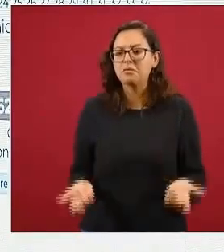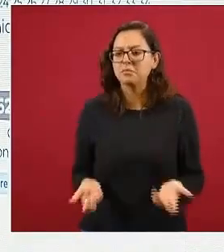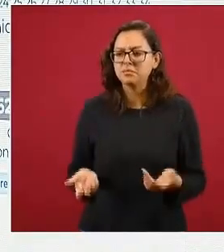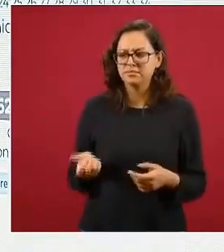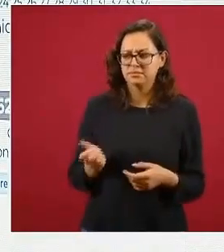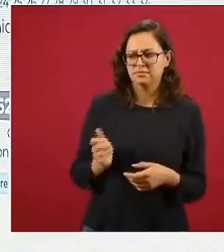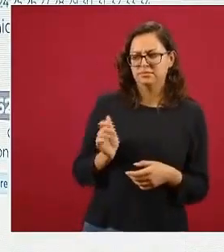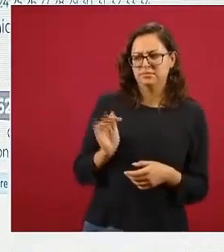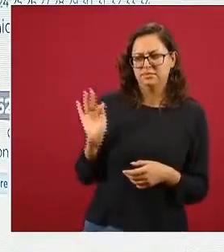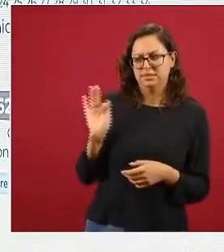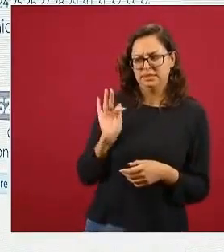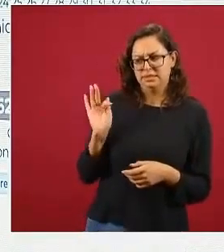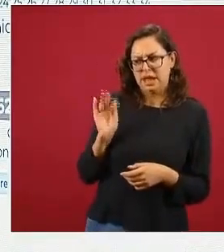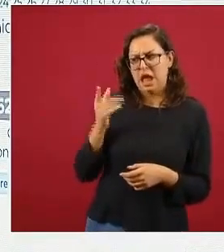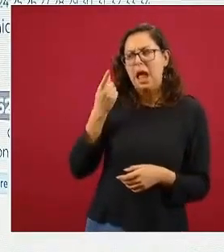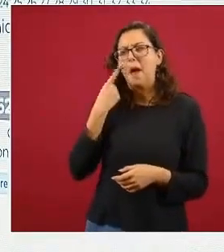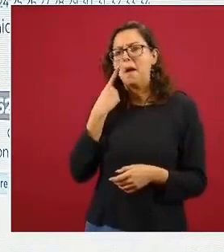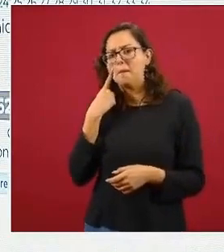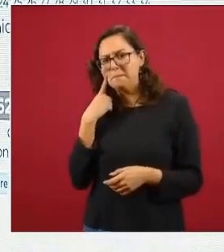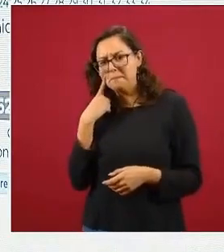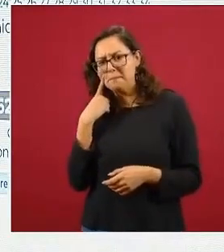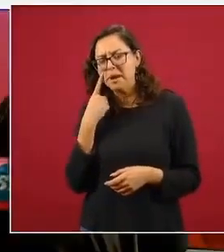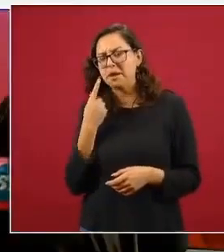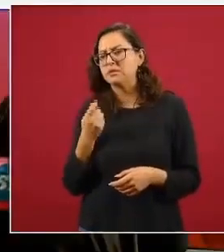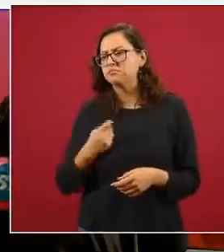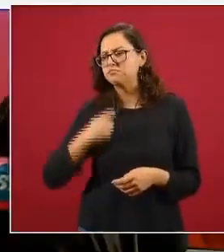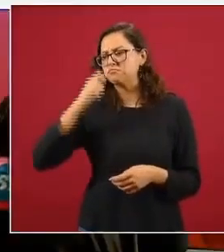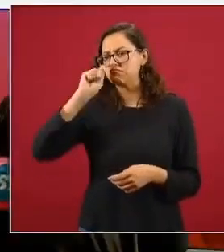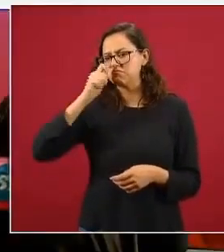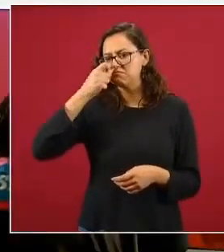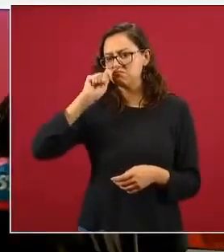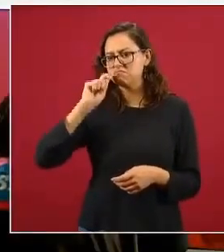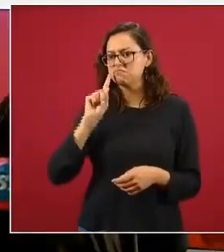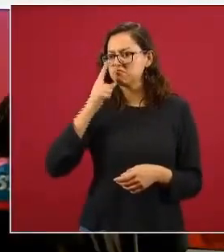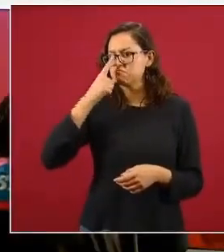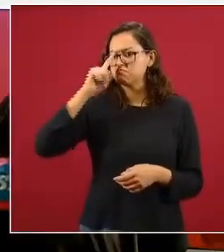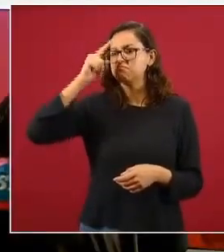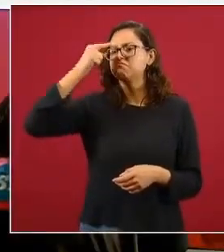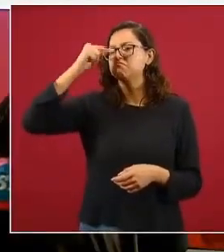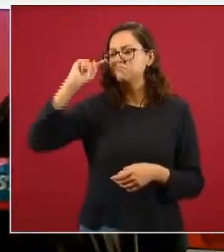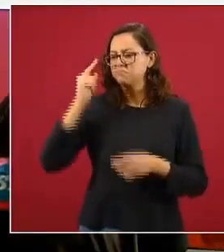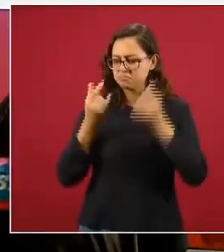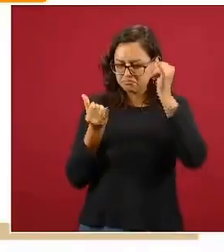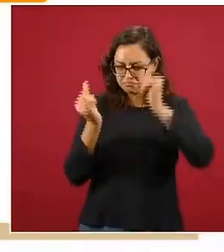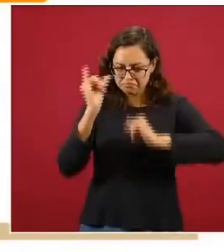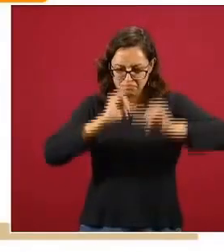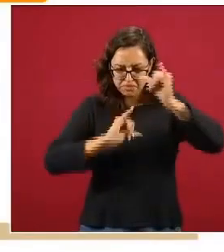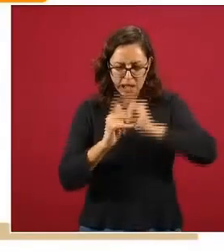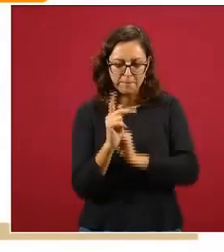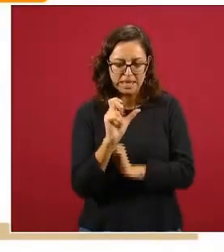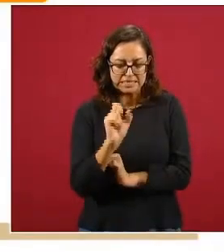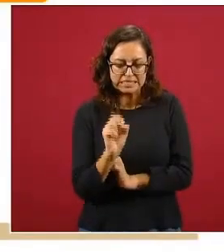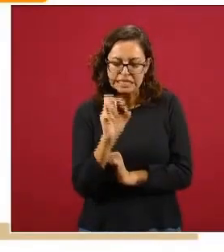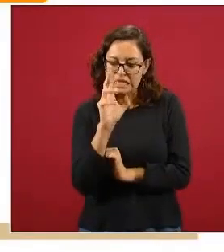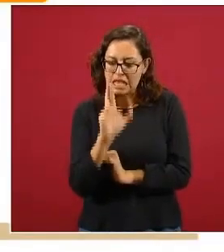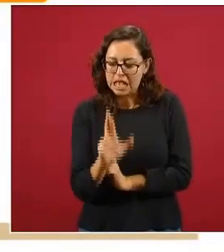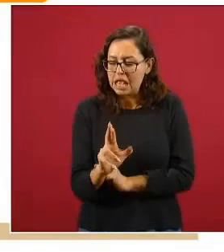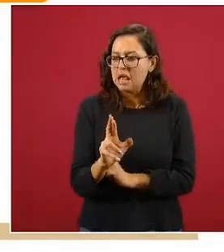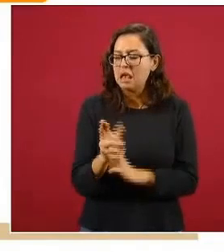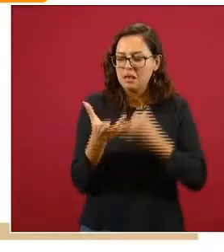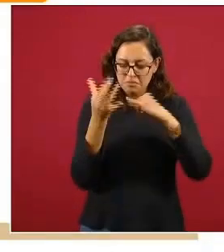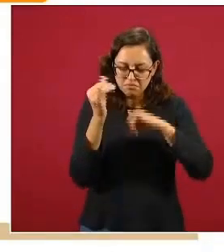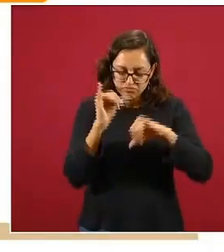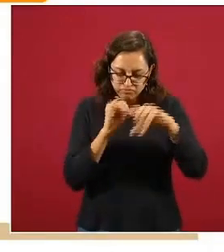una muestra para diagnóstico, una muestra de las secreciones respiratorias, se procesó con la técnica de PCR, reacción en cadena de